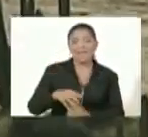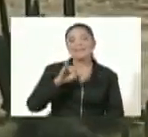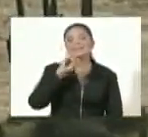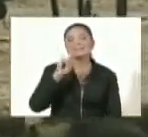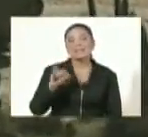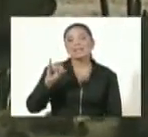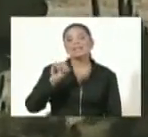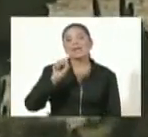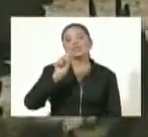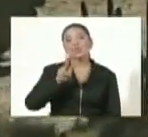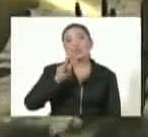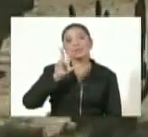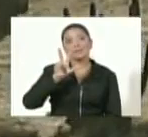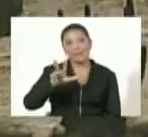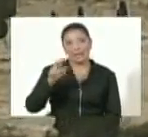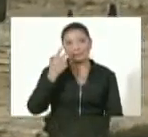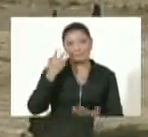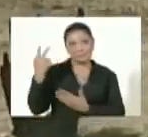Z-1-3.